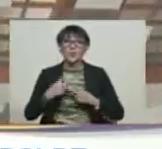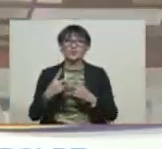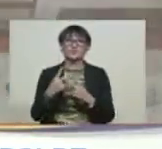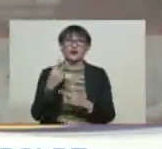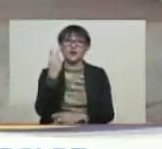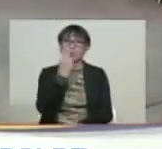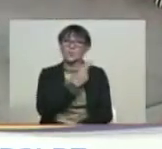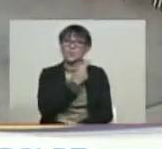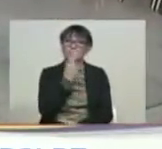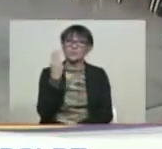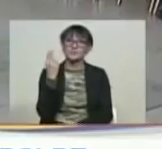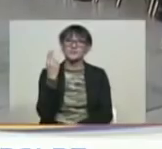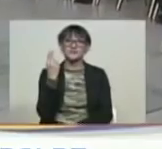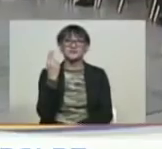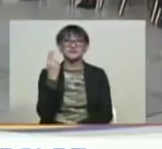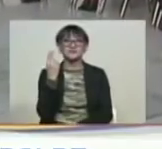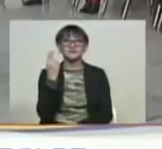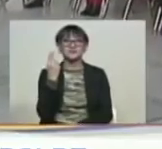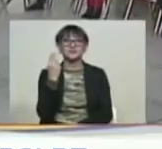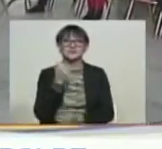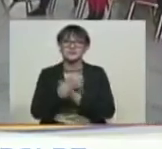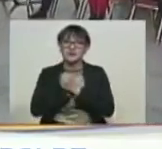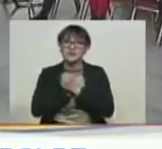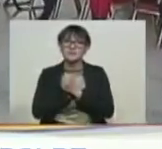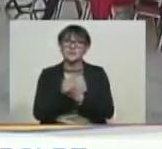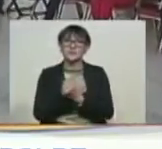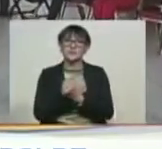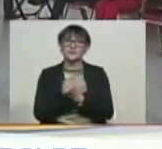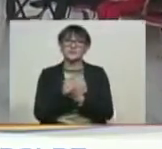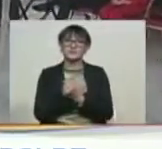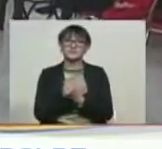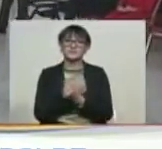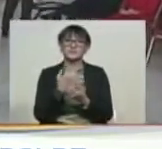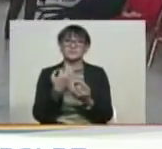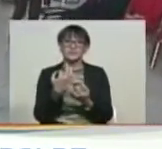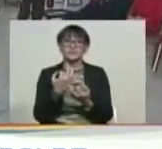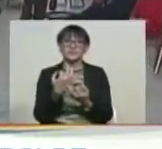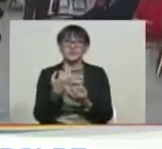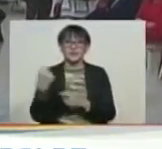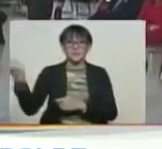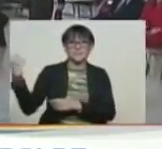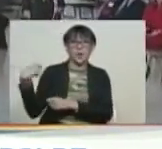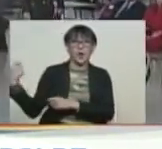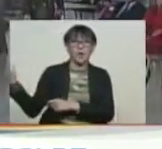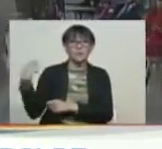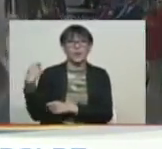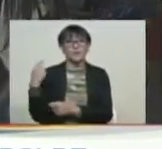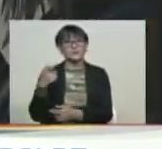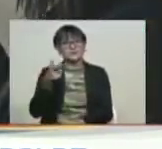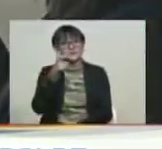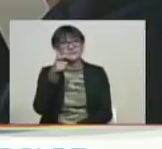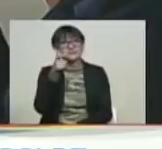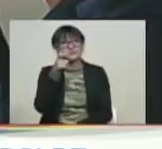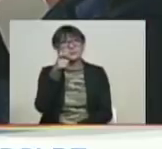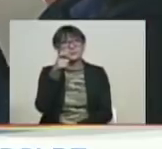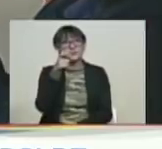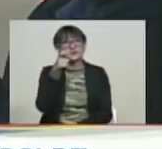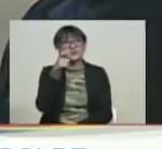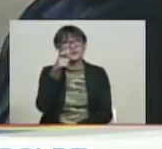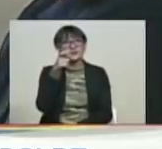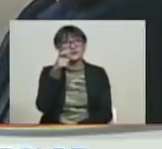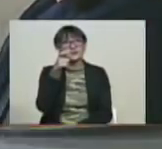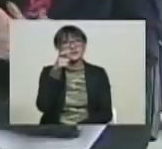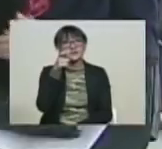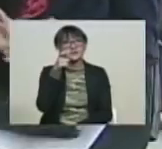su compromiso, con su pasión y, bueno, puedo decir también con su látigo, porque usted estuvo pendiente de